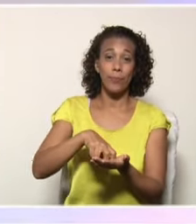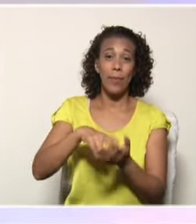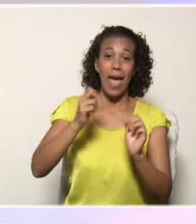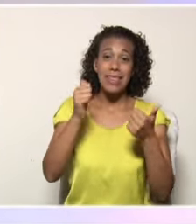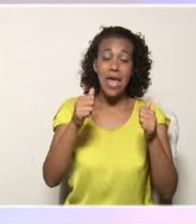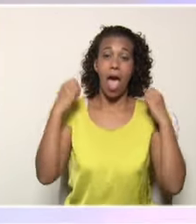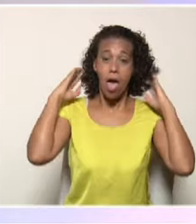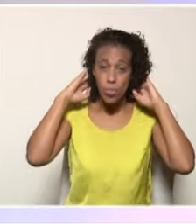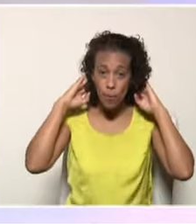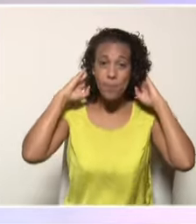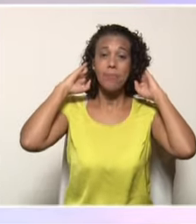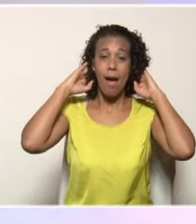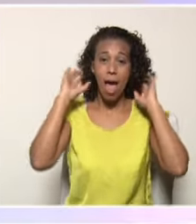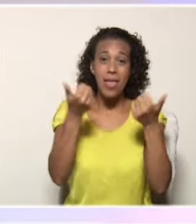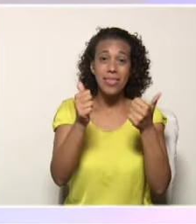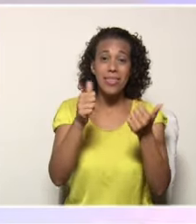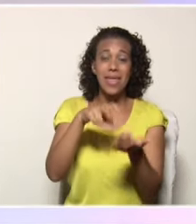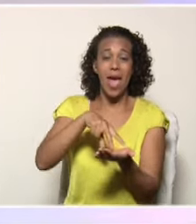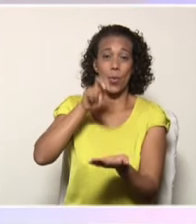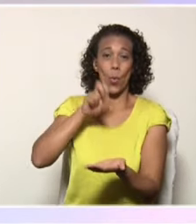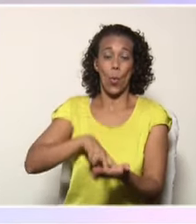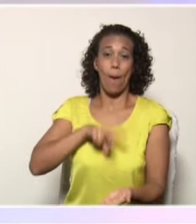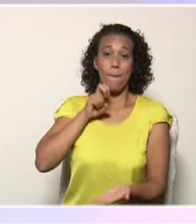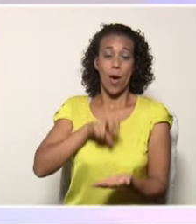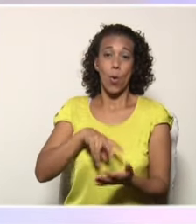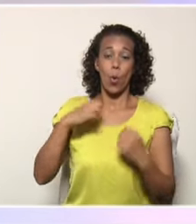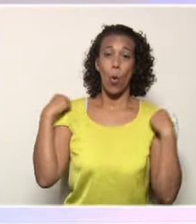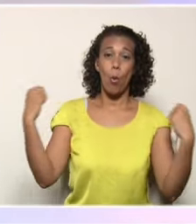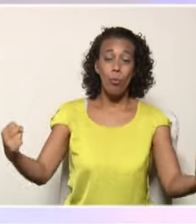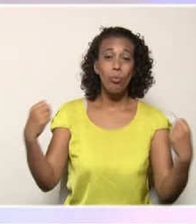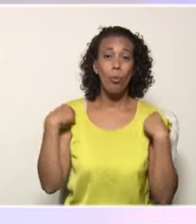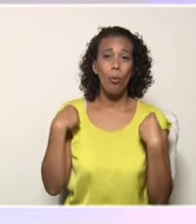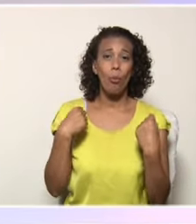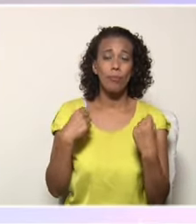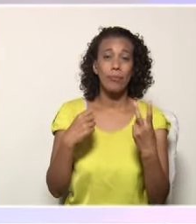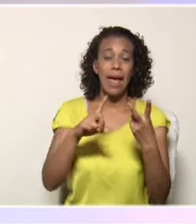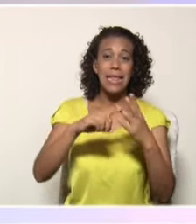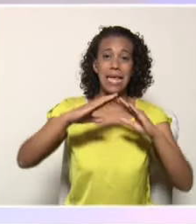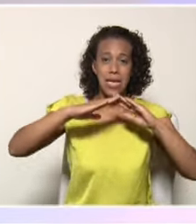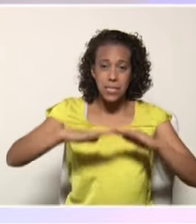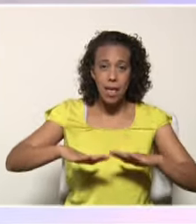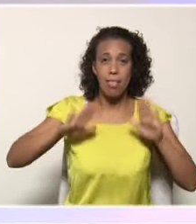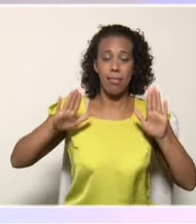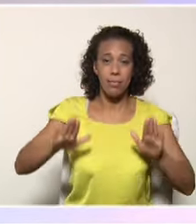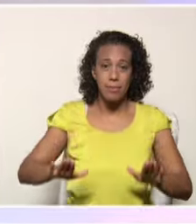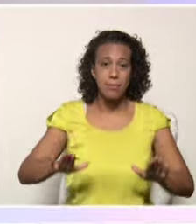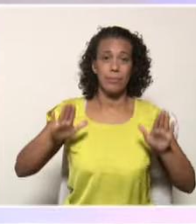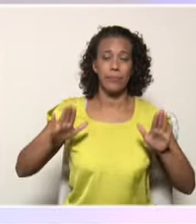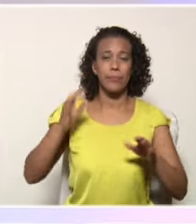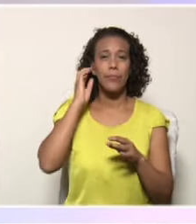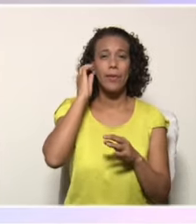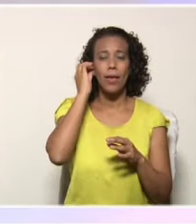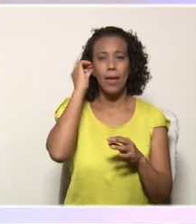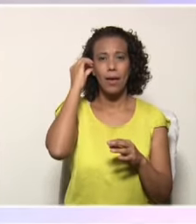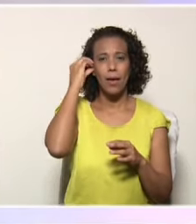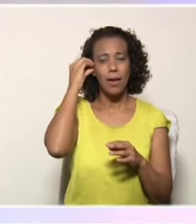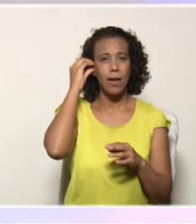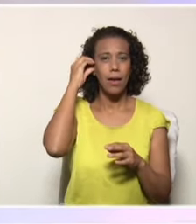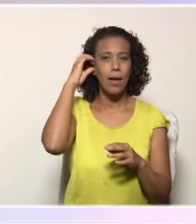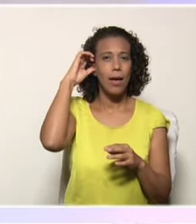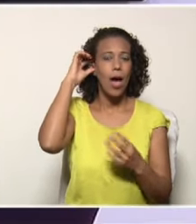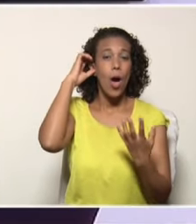10 abdominales, 10 flexiones y extensiones de codo y 10 sentadillas. Es decir, va a ser una serie